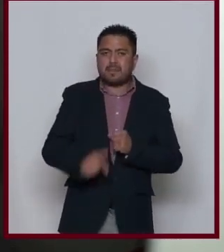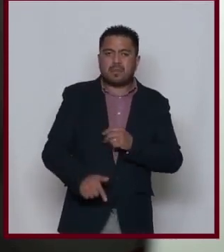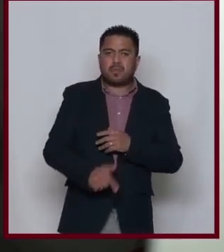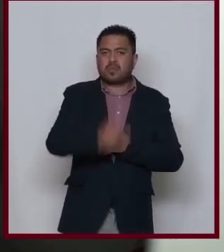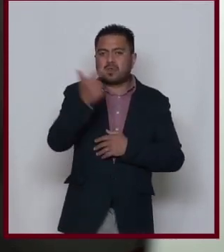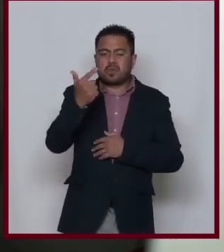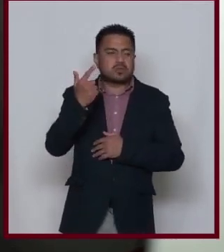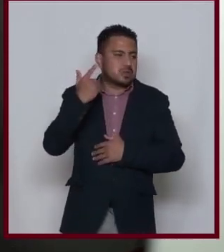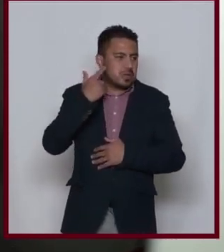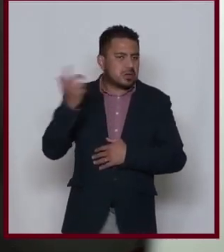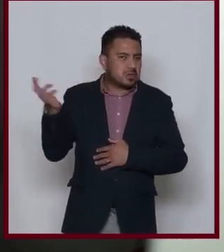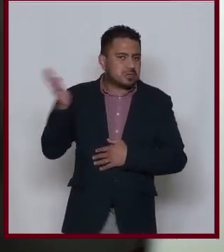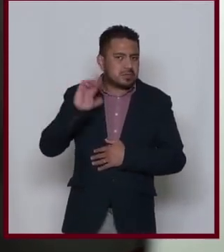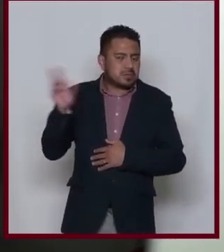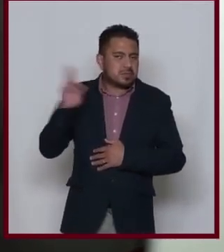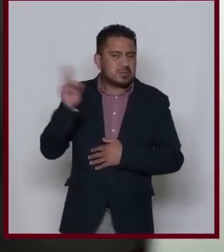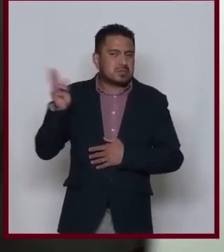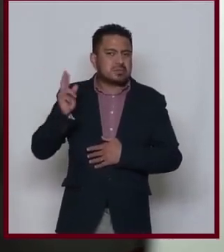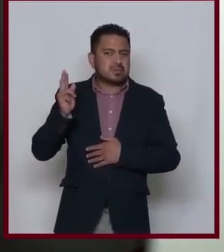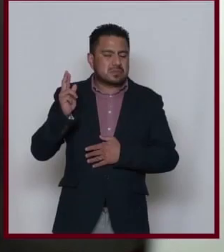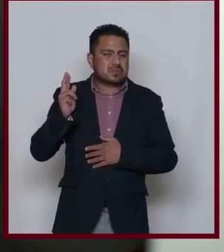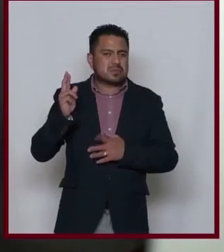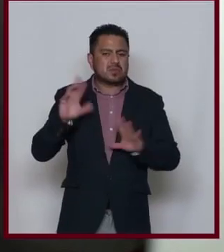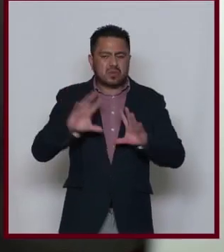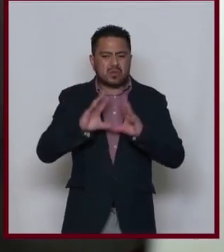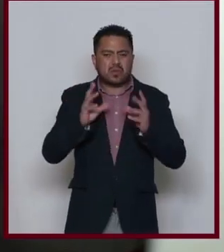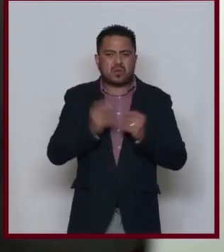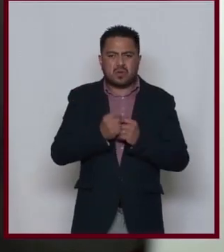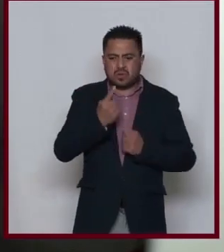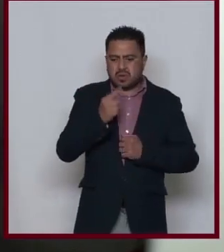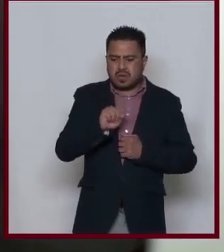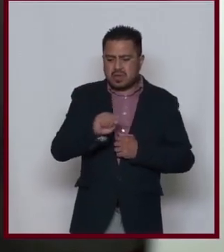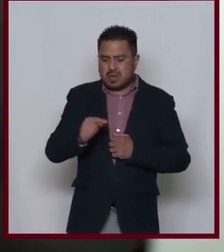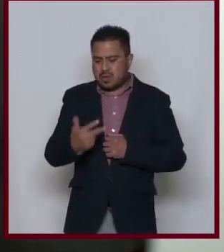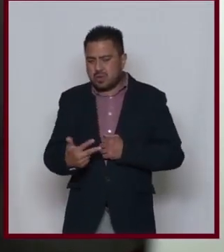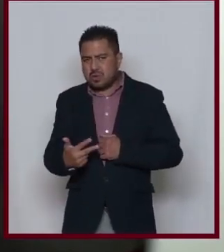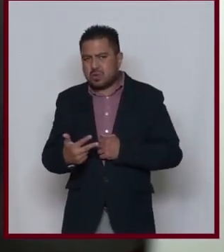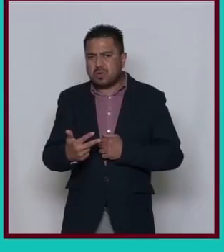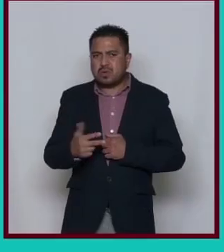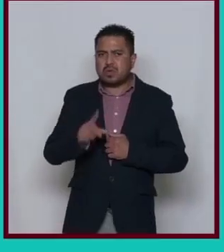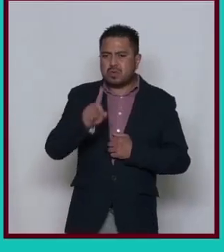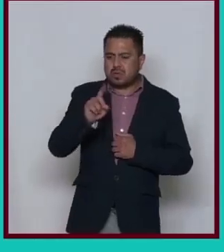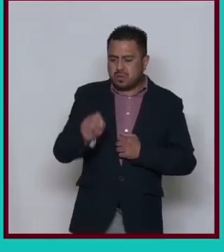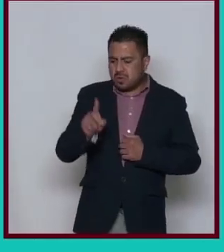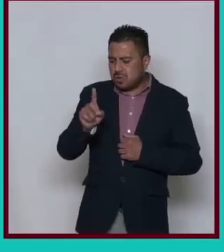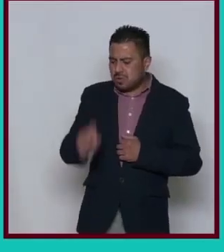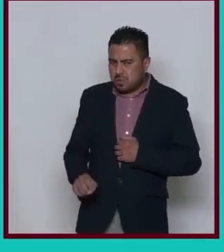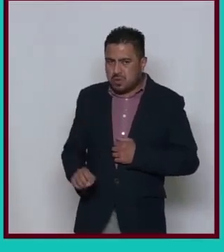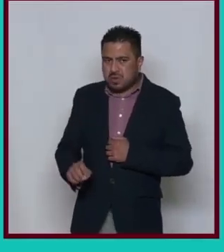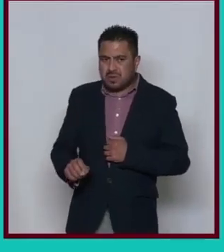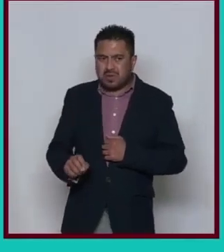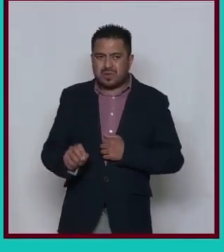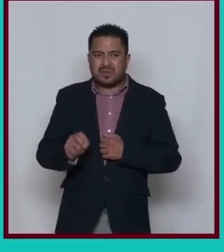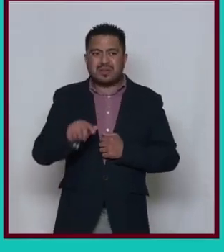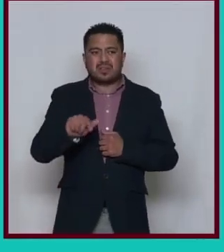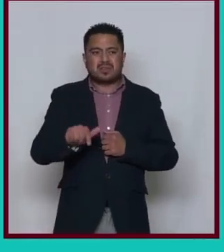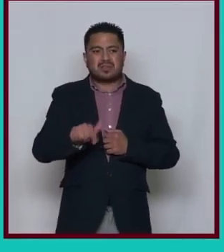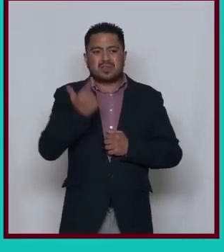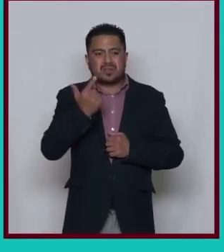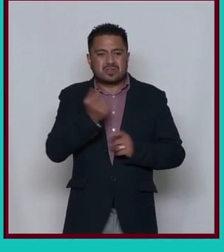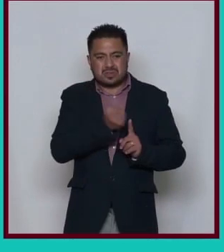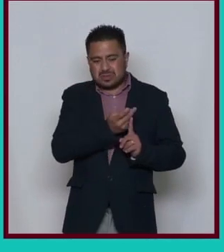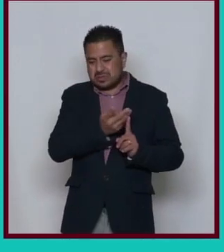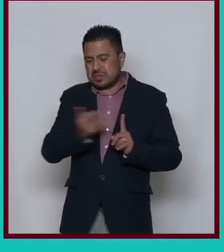12 sonidos entre una octava, digamos, entre un do y un do. Esos 12 tonos